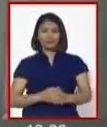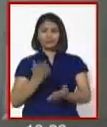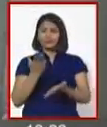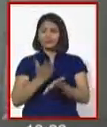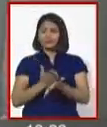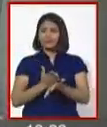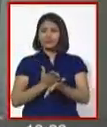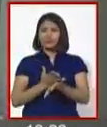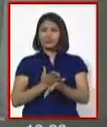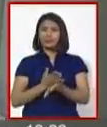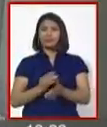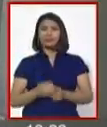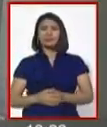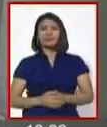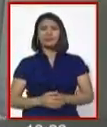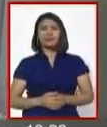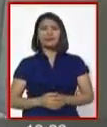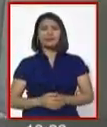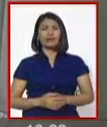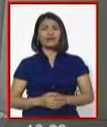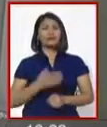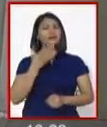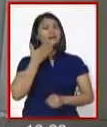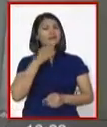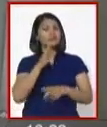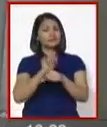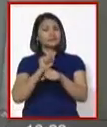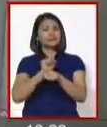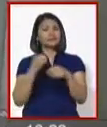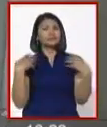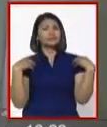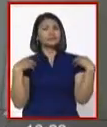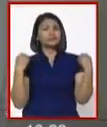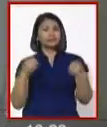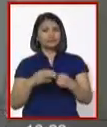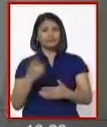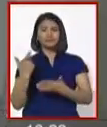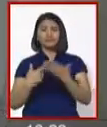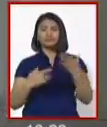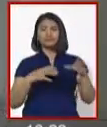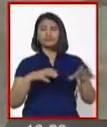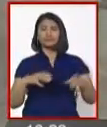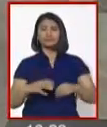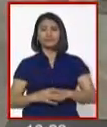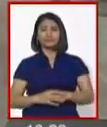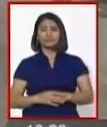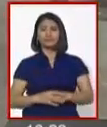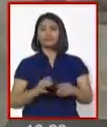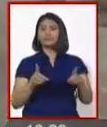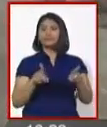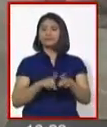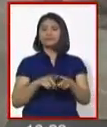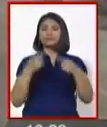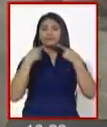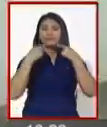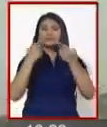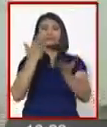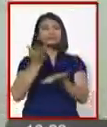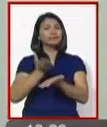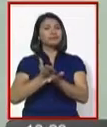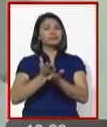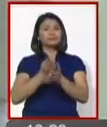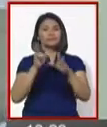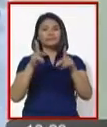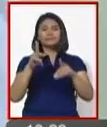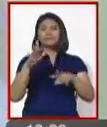paros recurrentes hacen que una mala gestión en salud hace que tomemos estas medidas, ¿no? Respecto al anuncio de este paro,